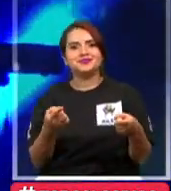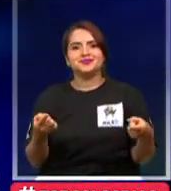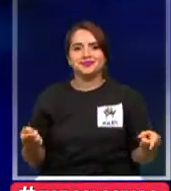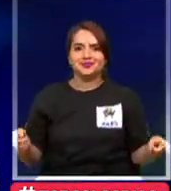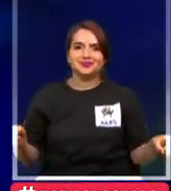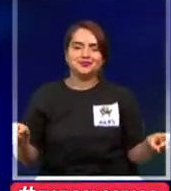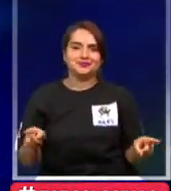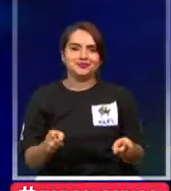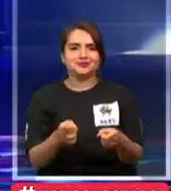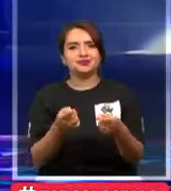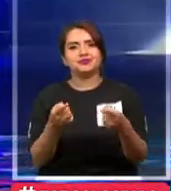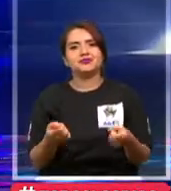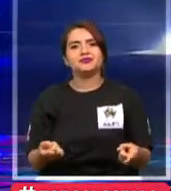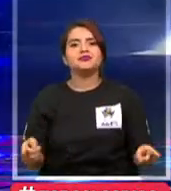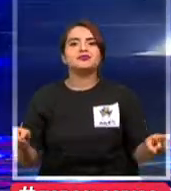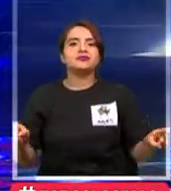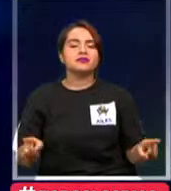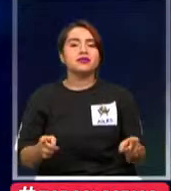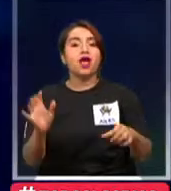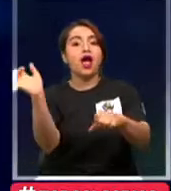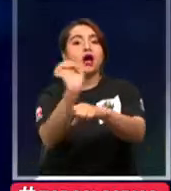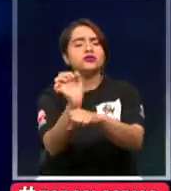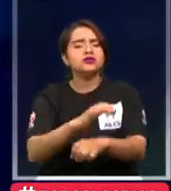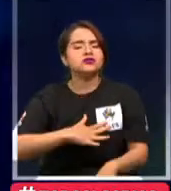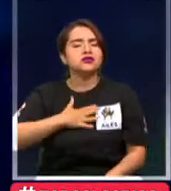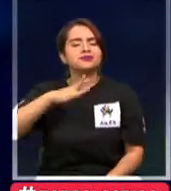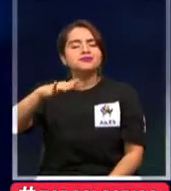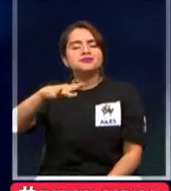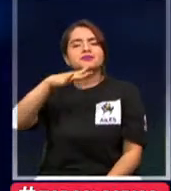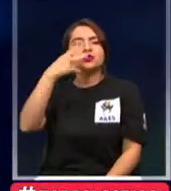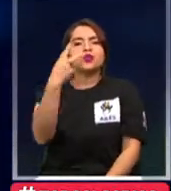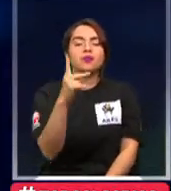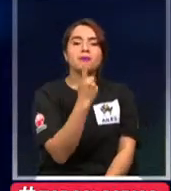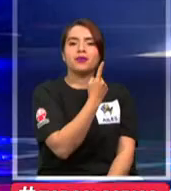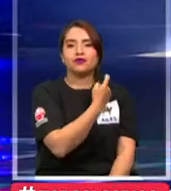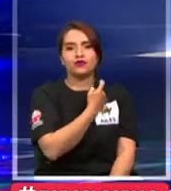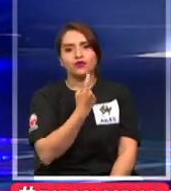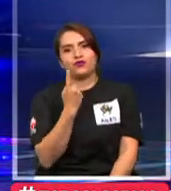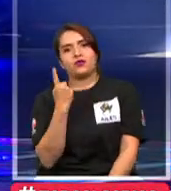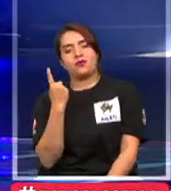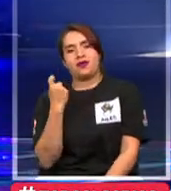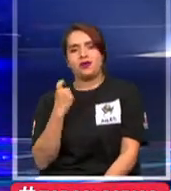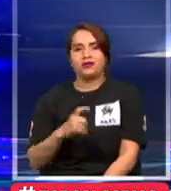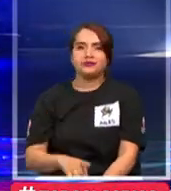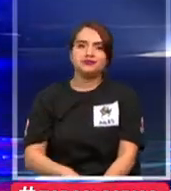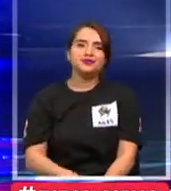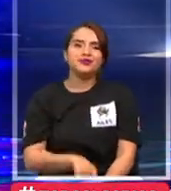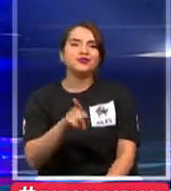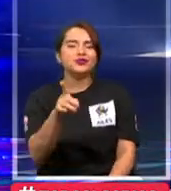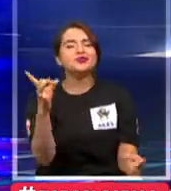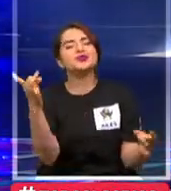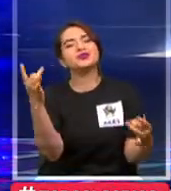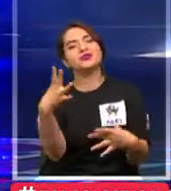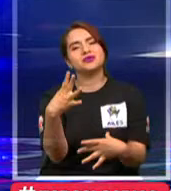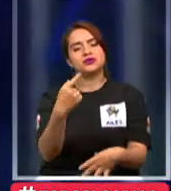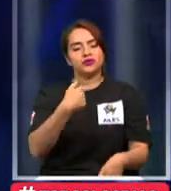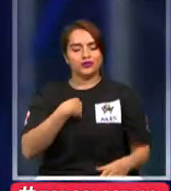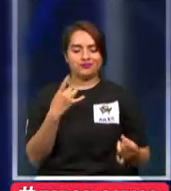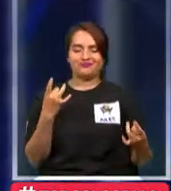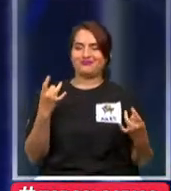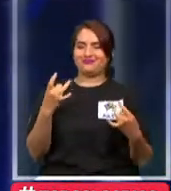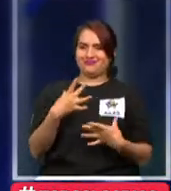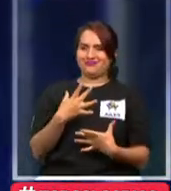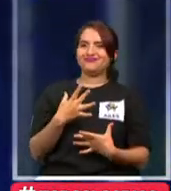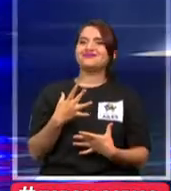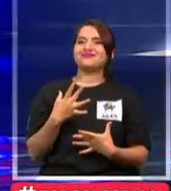En la guagua se siente el olor de tu perfume. Tú eres una bellaca, yo soy un bellaco,